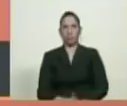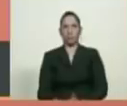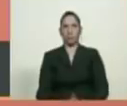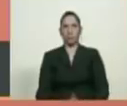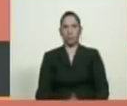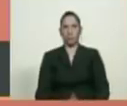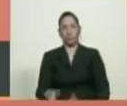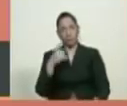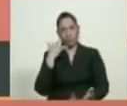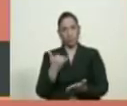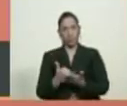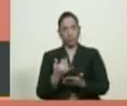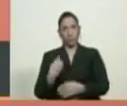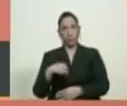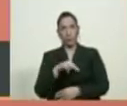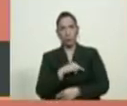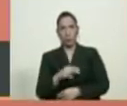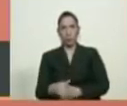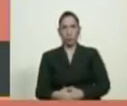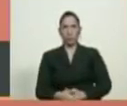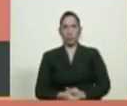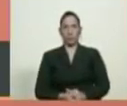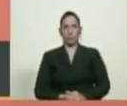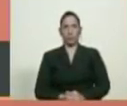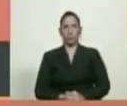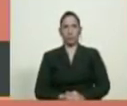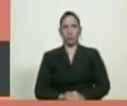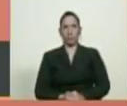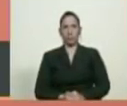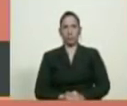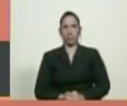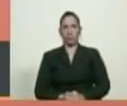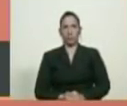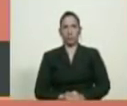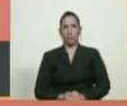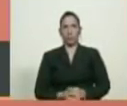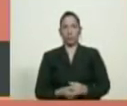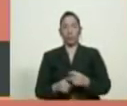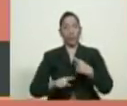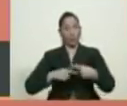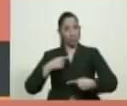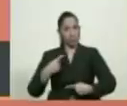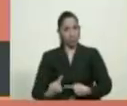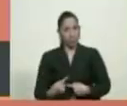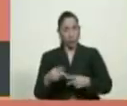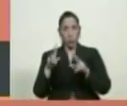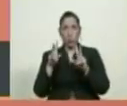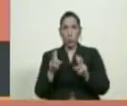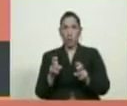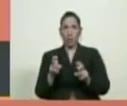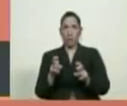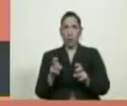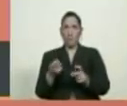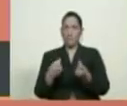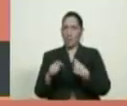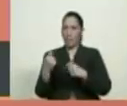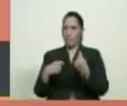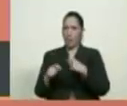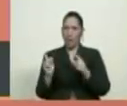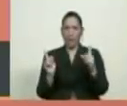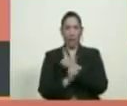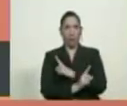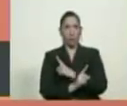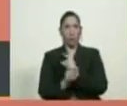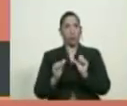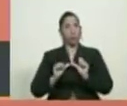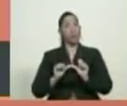fíjense, nosotros como vamos ya a partir de mañana con la nueva subasta, va a ser un cambio único, fluctuante, se queda el